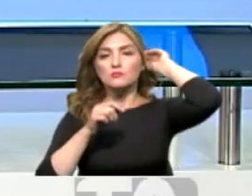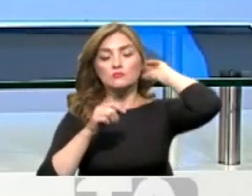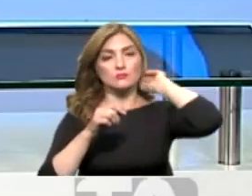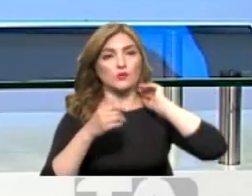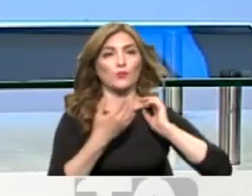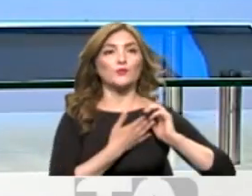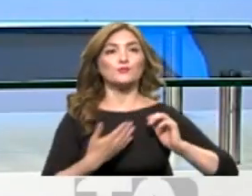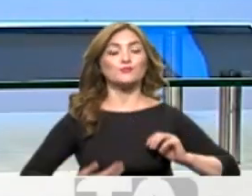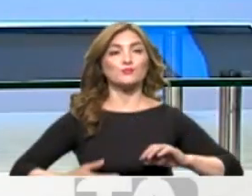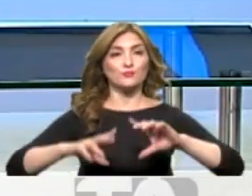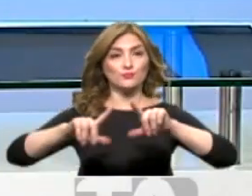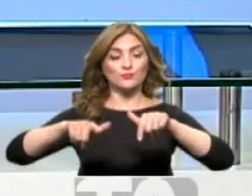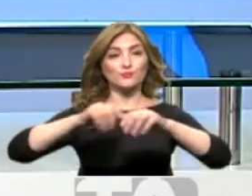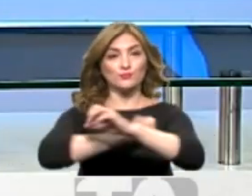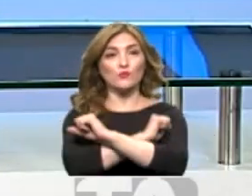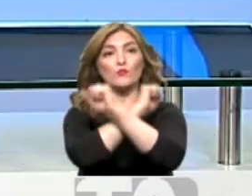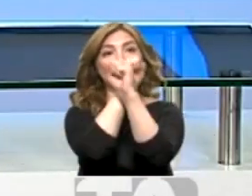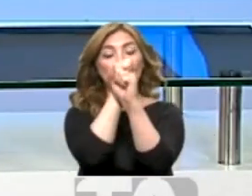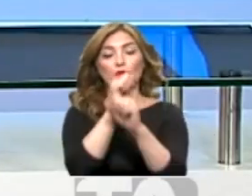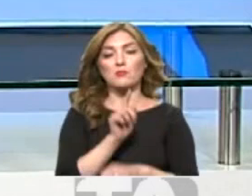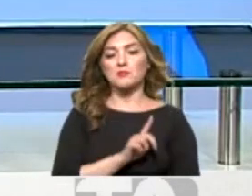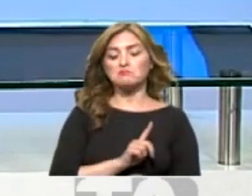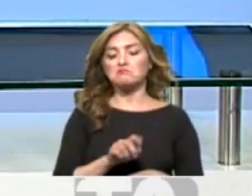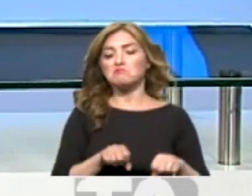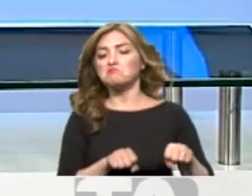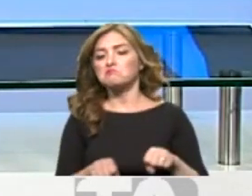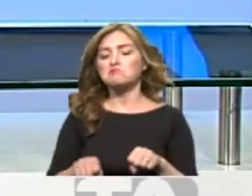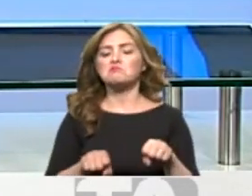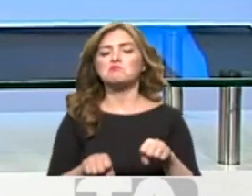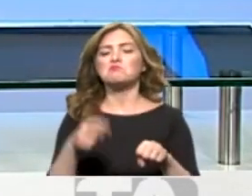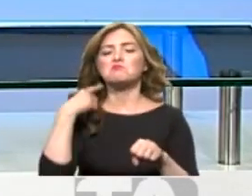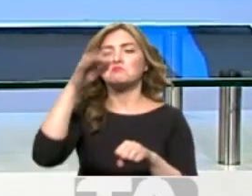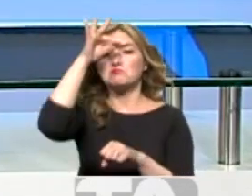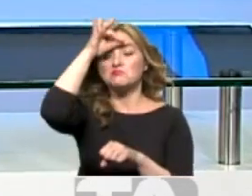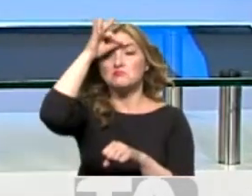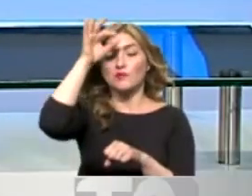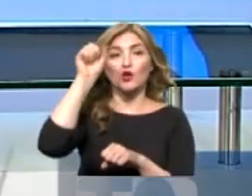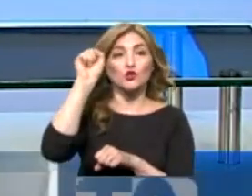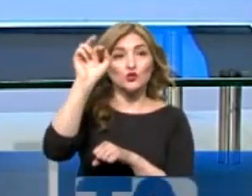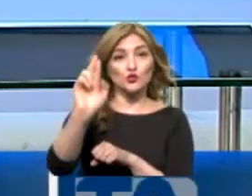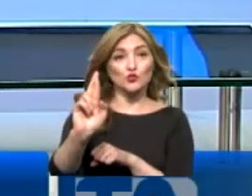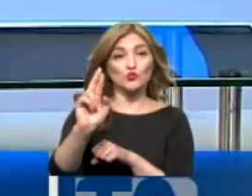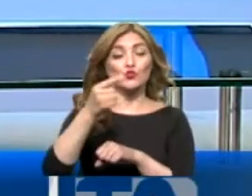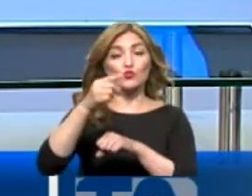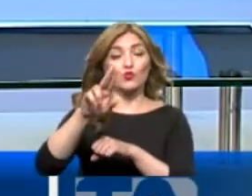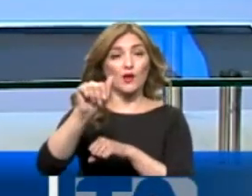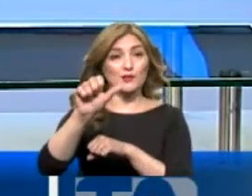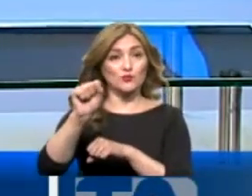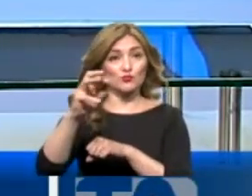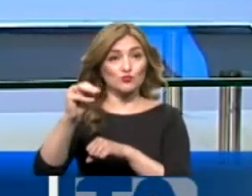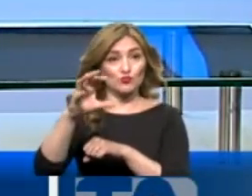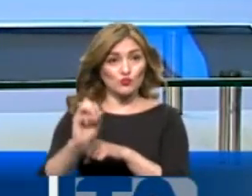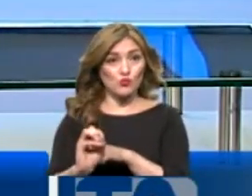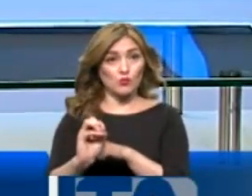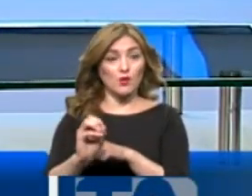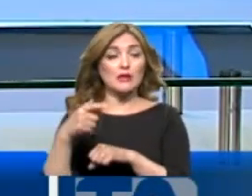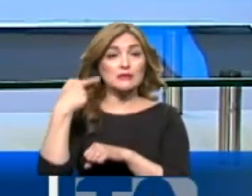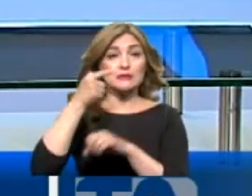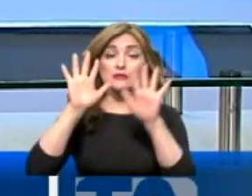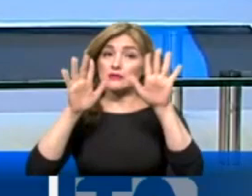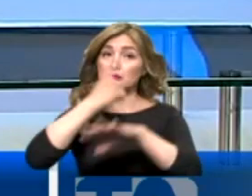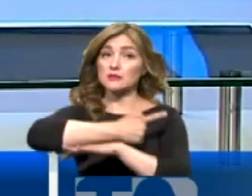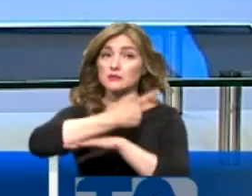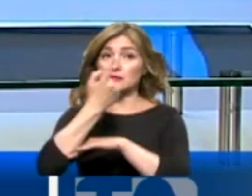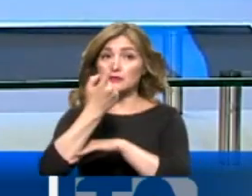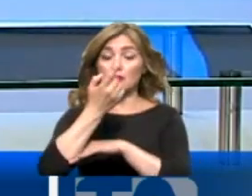Lenín Moreno recorrió esta mañana el hospital del Guasmo Sur en Guayaquil. Allí se comprometió a entregar el área de terapia intensiva en los próximos 10 días.